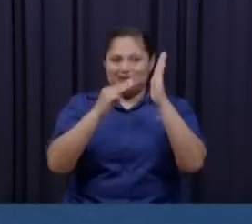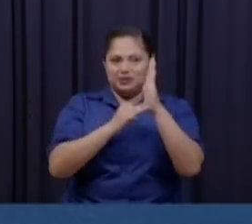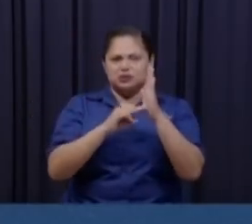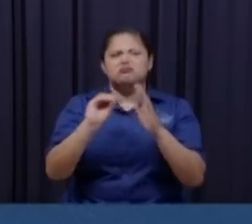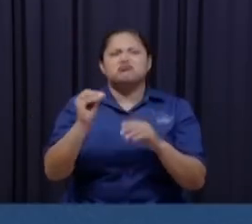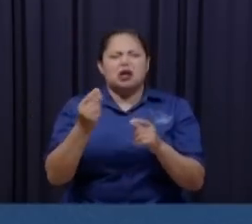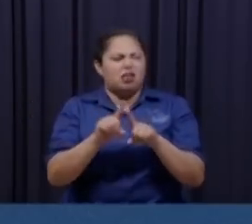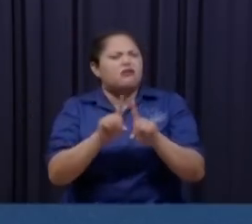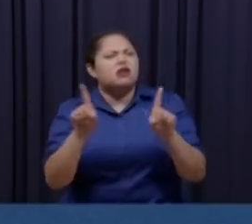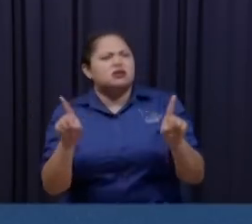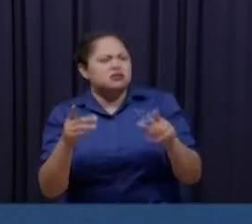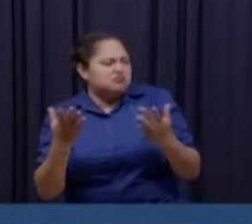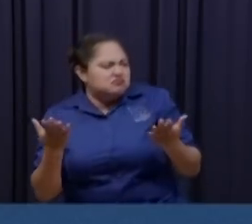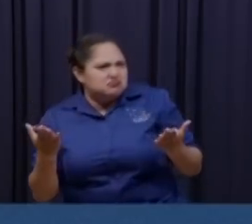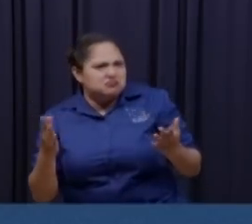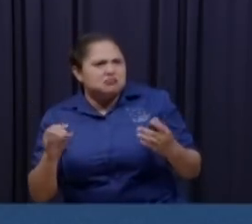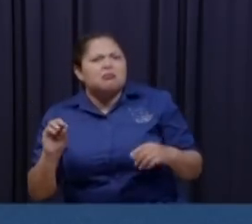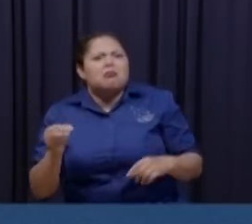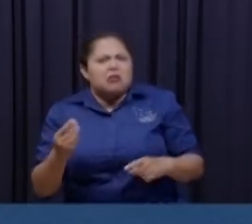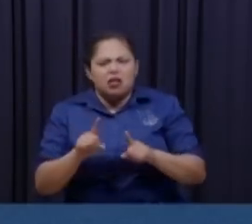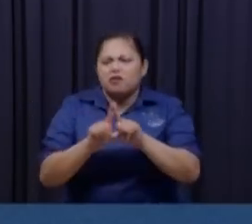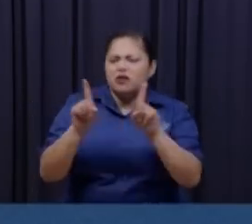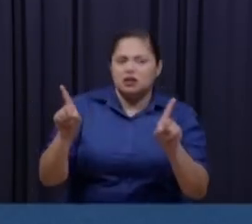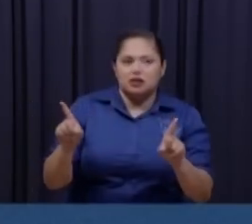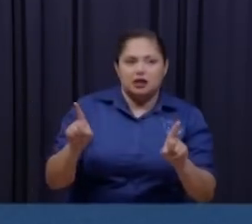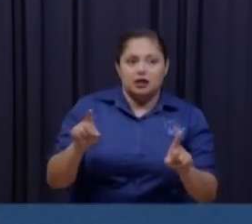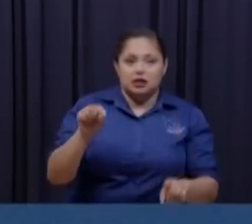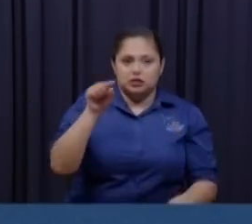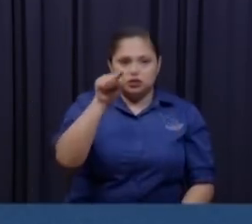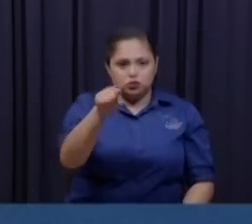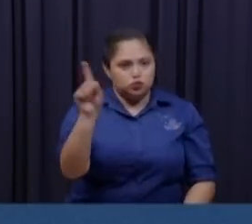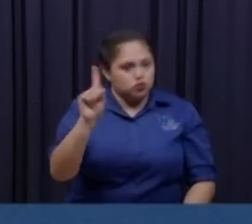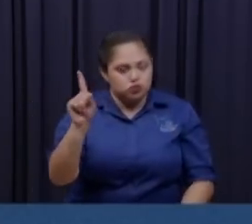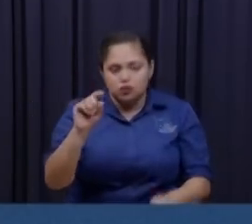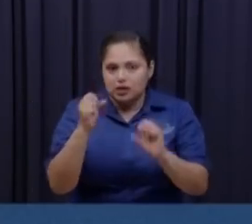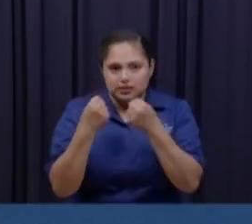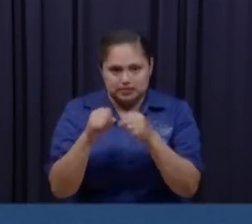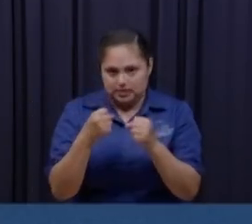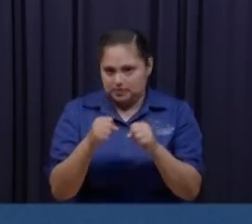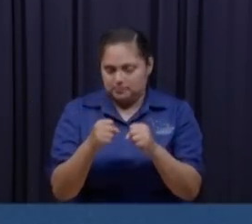¿Ah? O sea, si no lo haces,